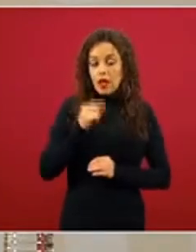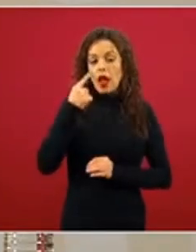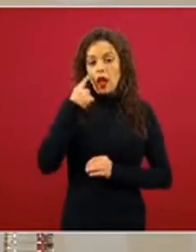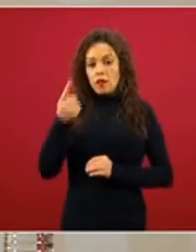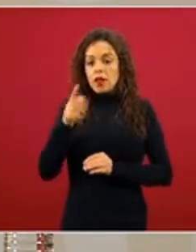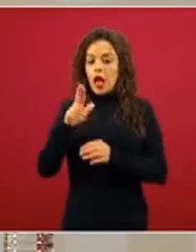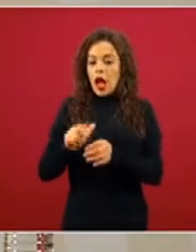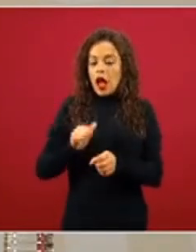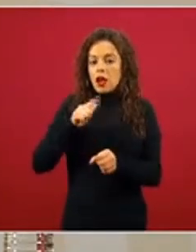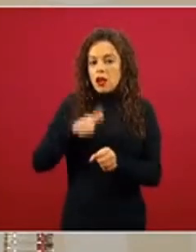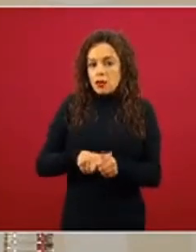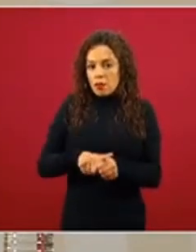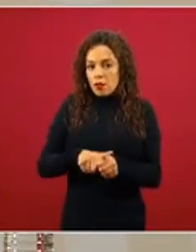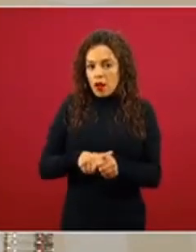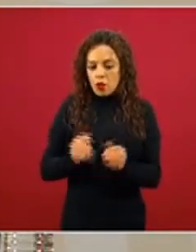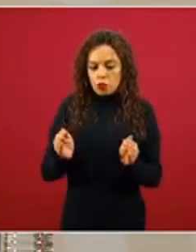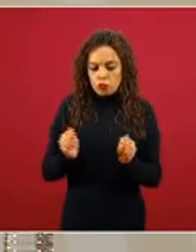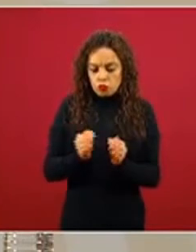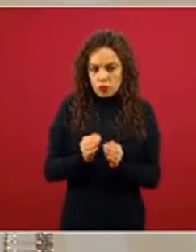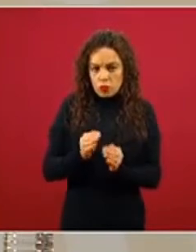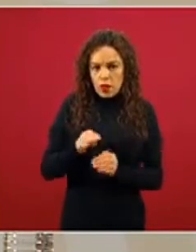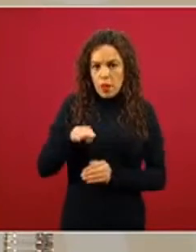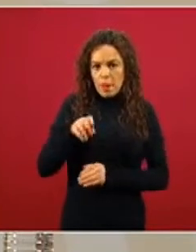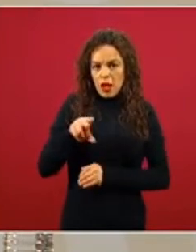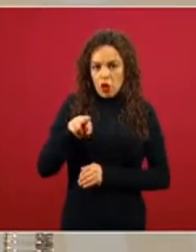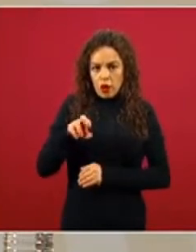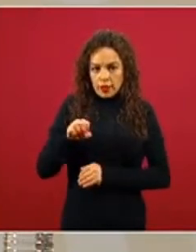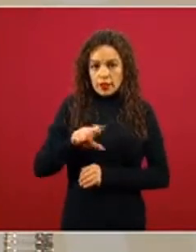animales mayores. Y todo ese tramo se llama